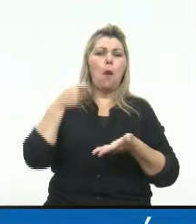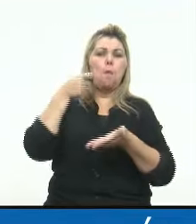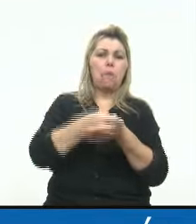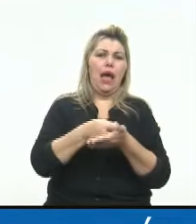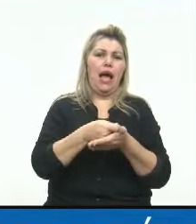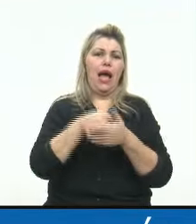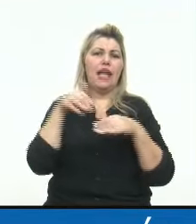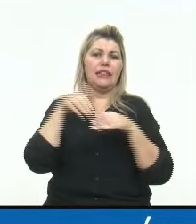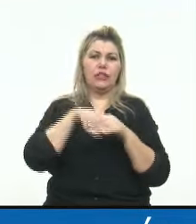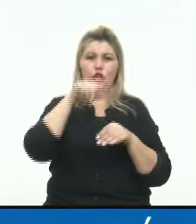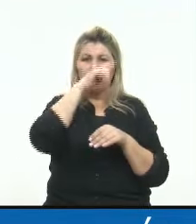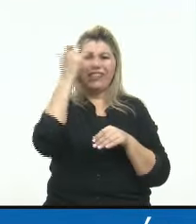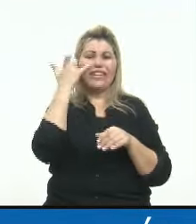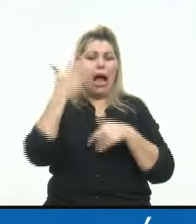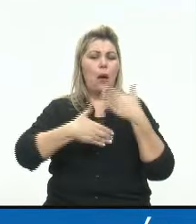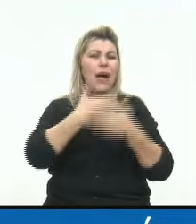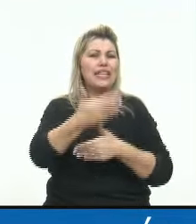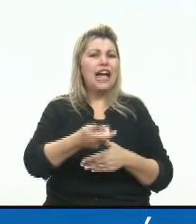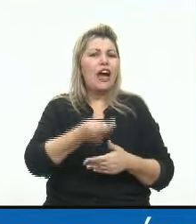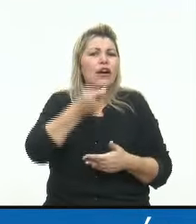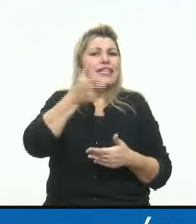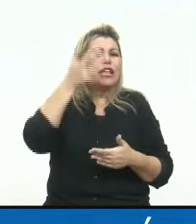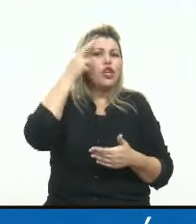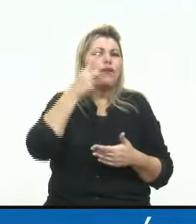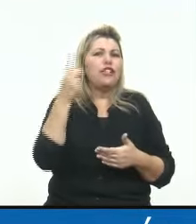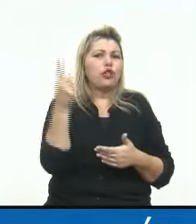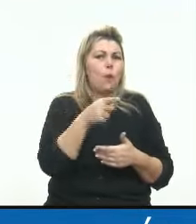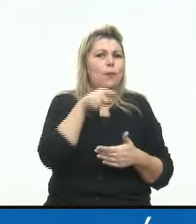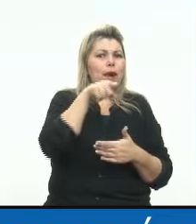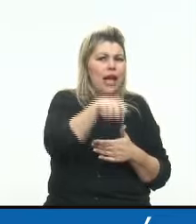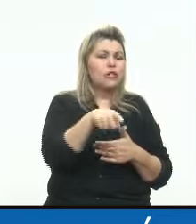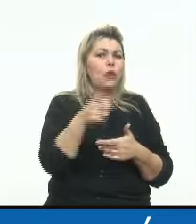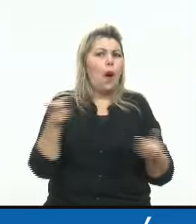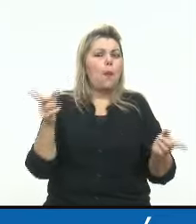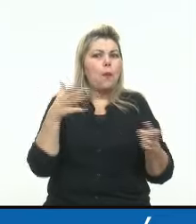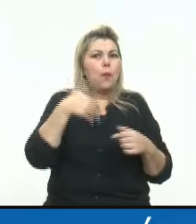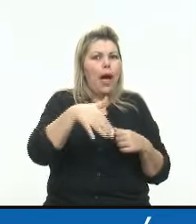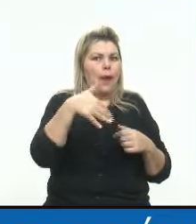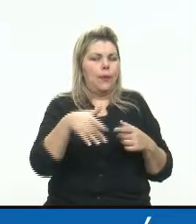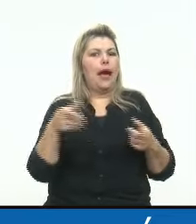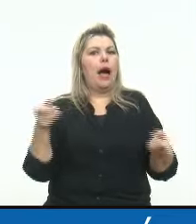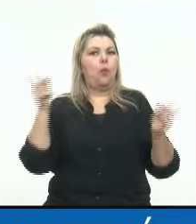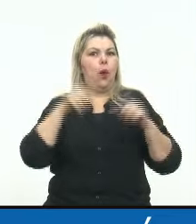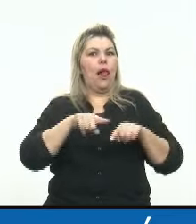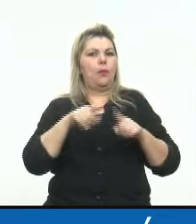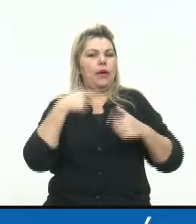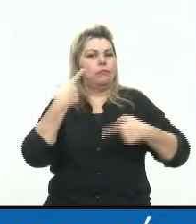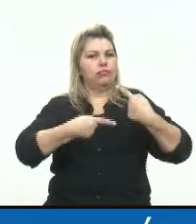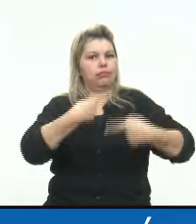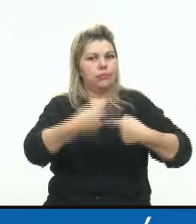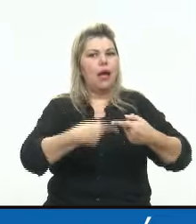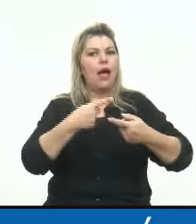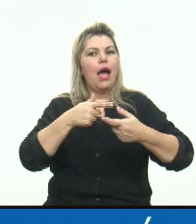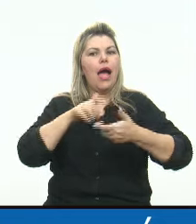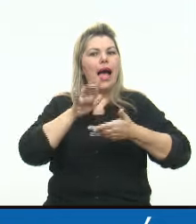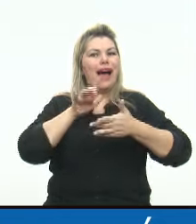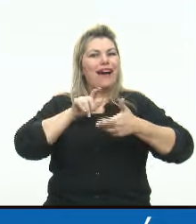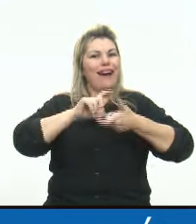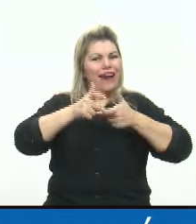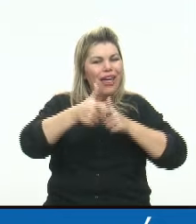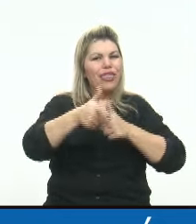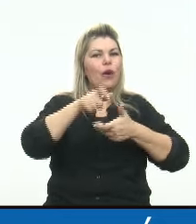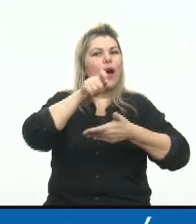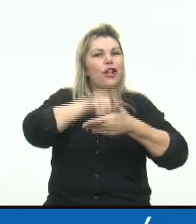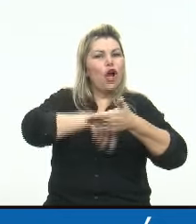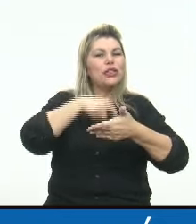del 91%. La obra se encuentra en proceso de normalización y o adecuación contractual para su reinicio y